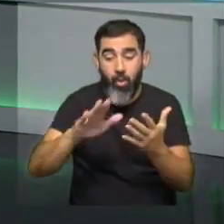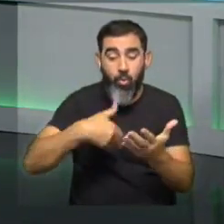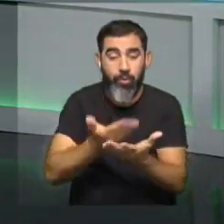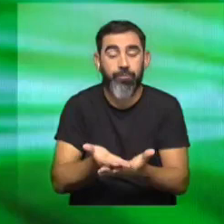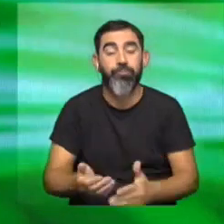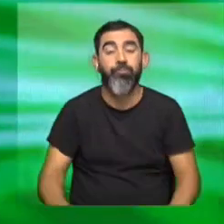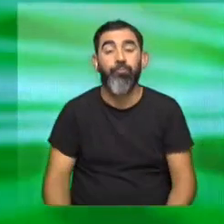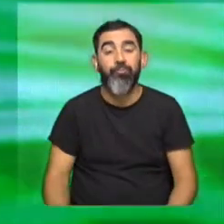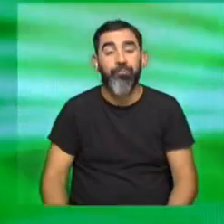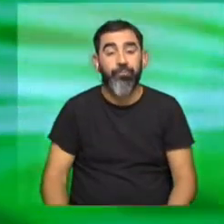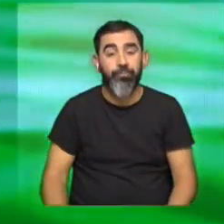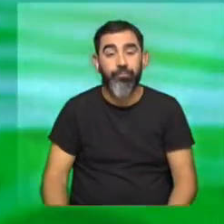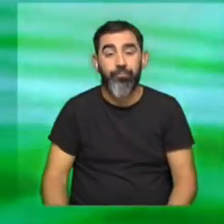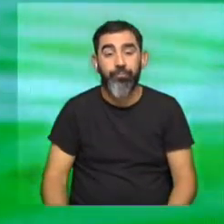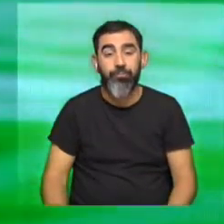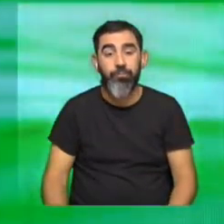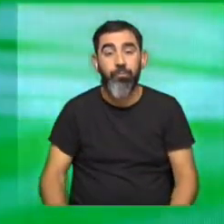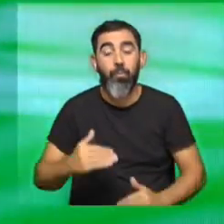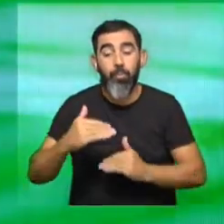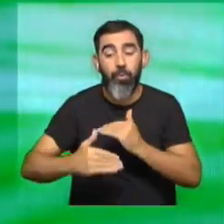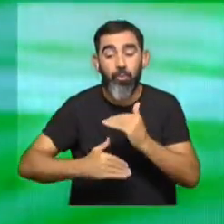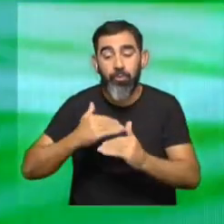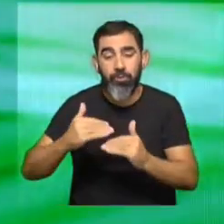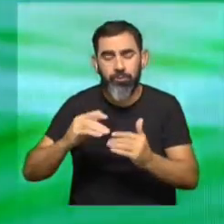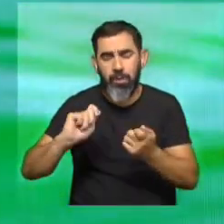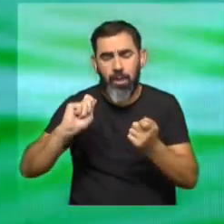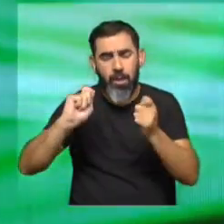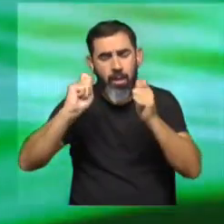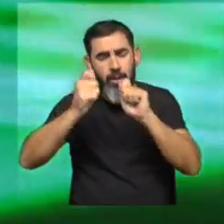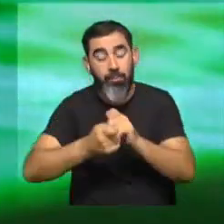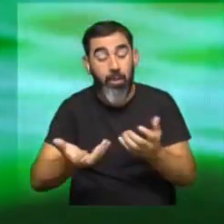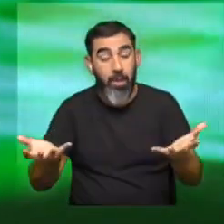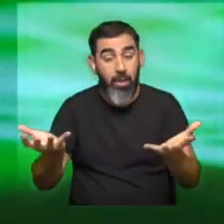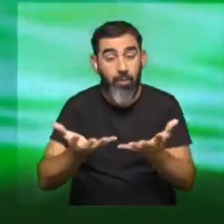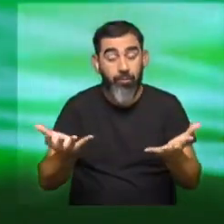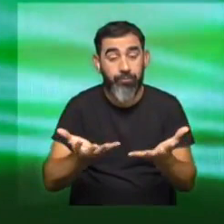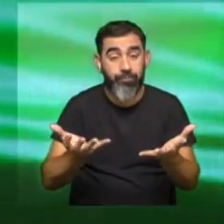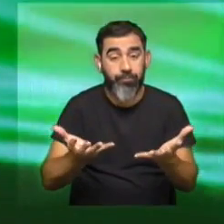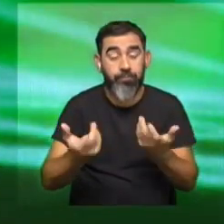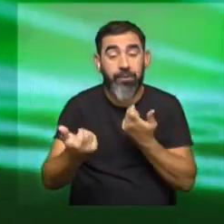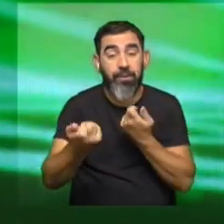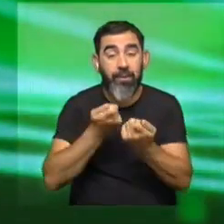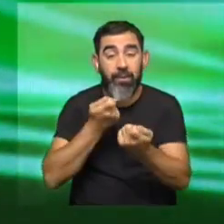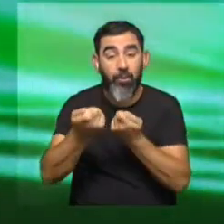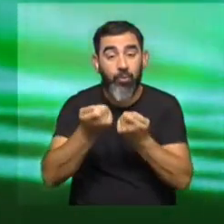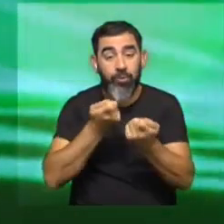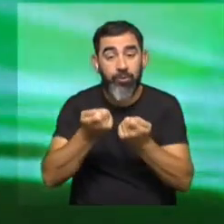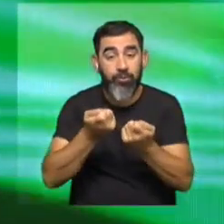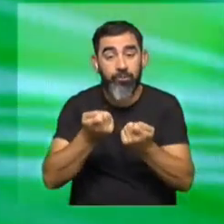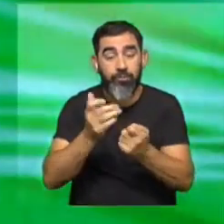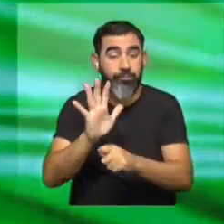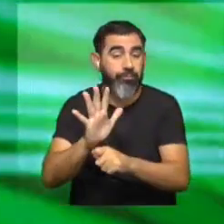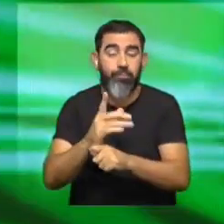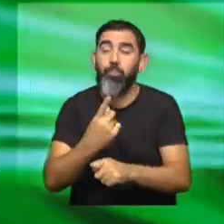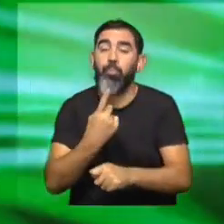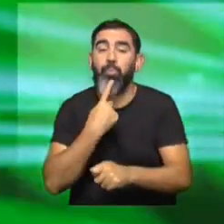planteados. El proceso, como decía, se ha venido desdibujando bastante y hoy estamos en una negociación de carácter